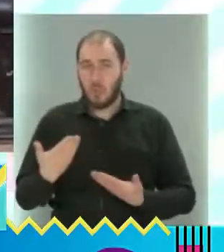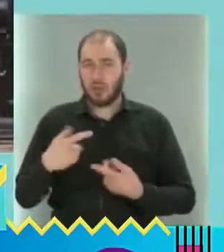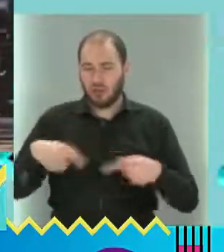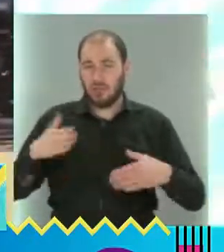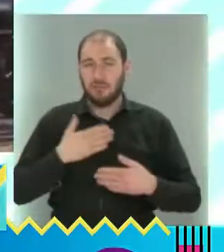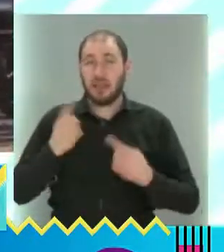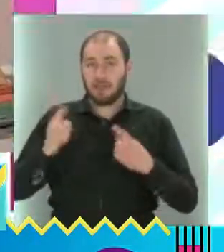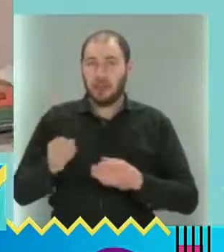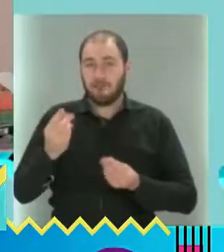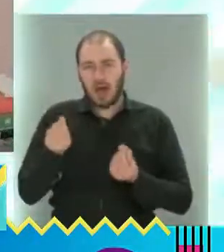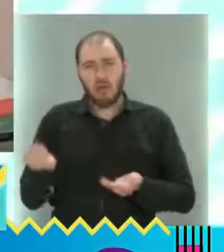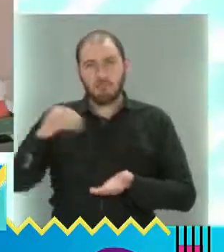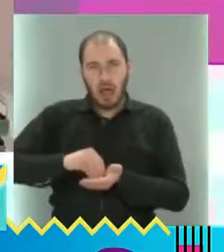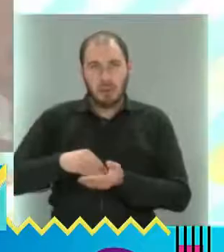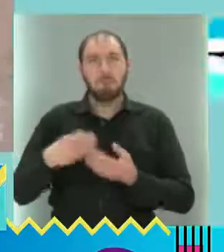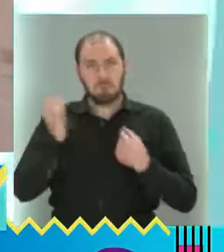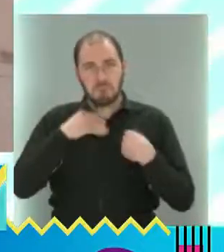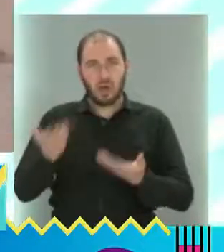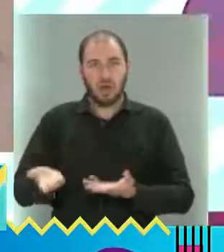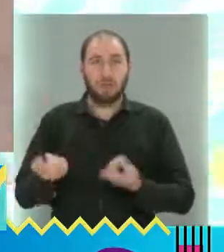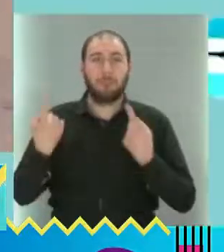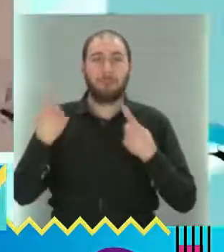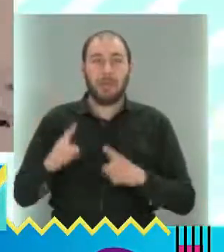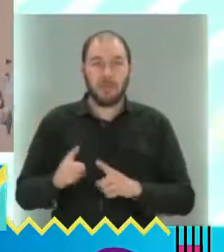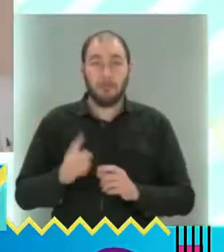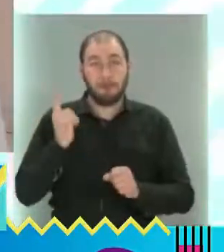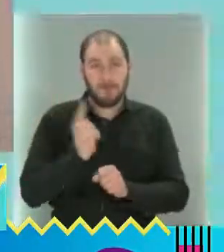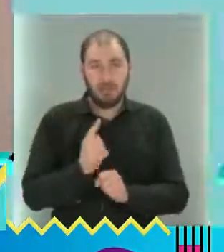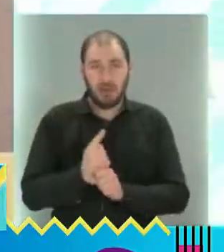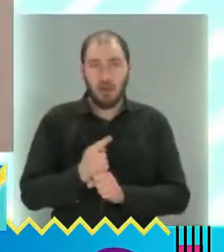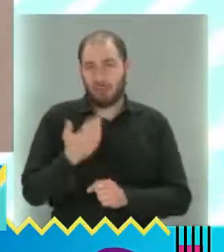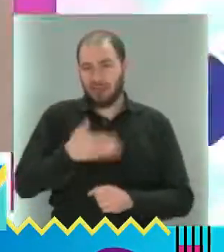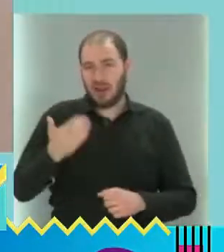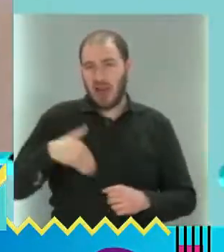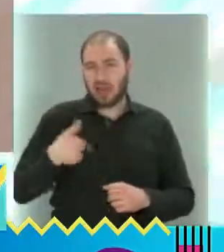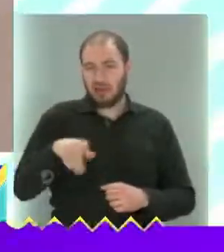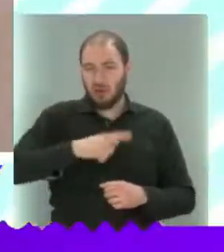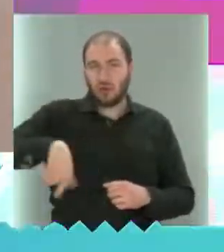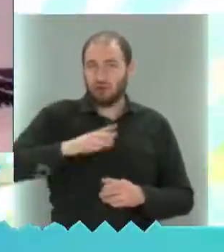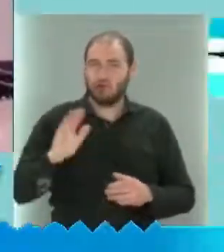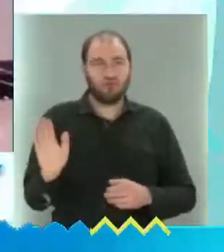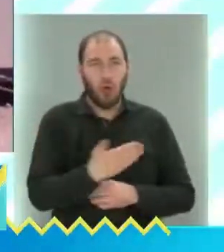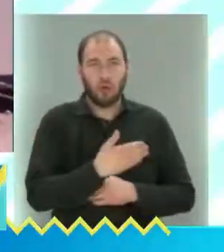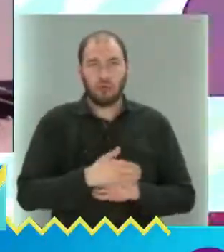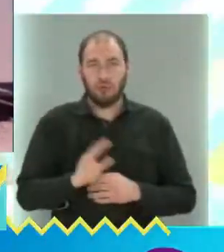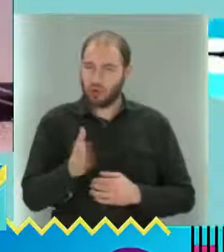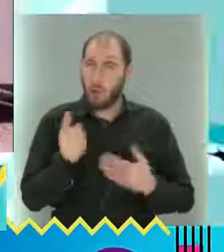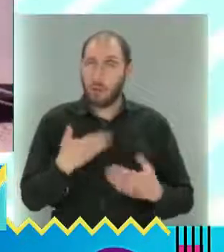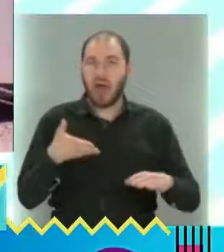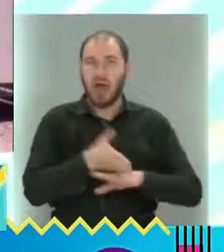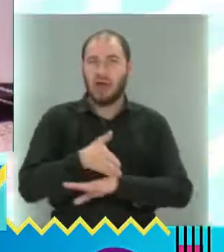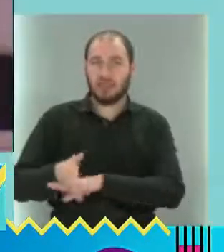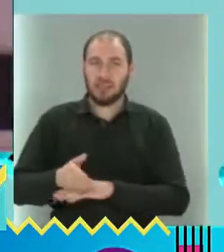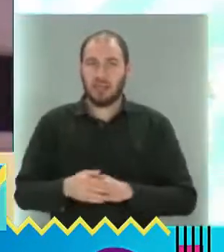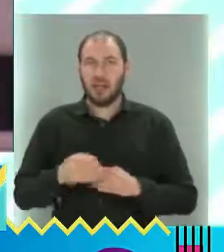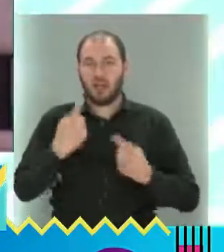productos y si le puede agregar valor, muchísimo mejor. Ahora, primero, los argentinos debemos todos poder acceder